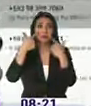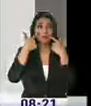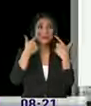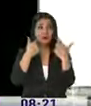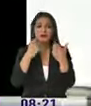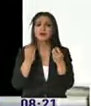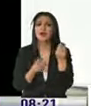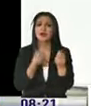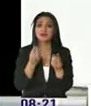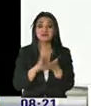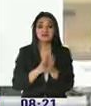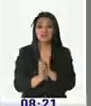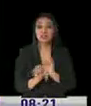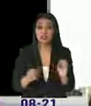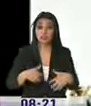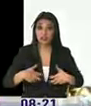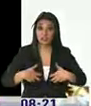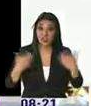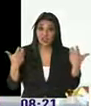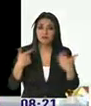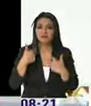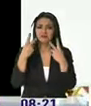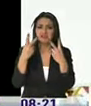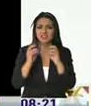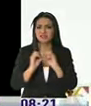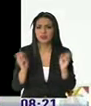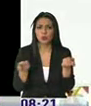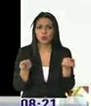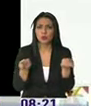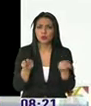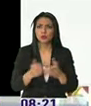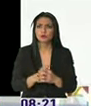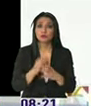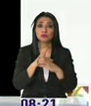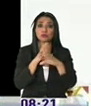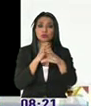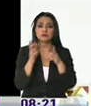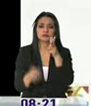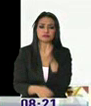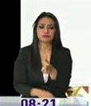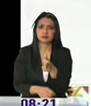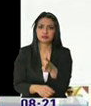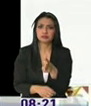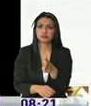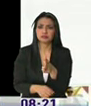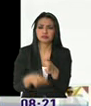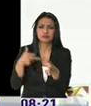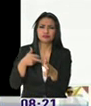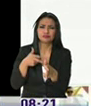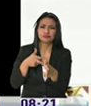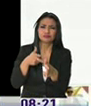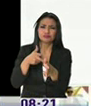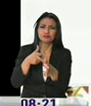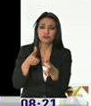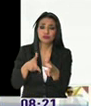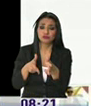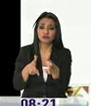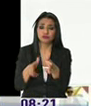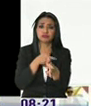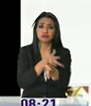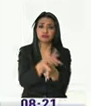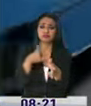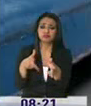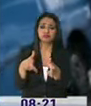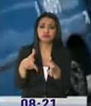por eso estoy reclamando también. No hacen absolutamente nada. Y miren, lo que hace el busero es pararse ahí y ocasiona un tráfico del mil demonios, porque